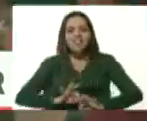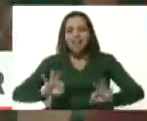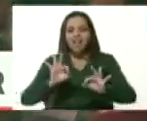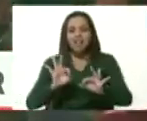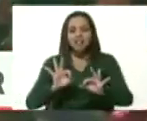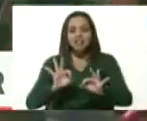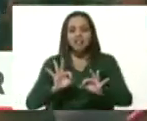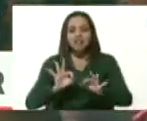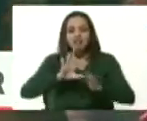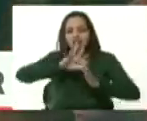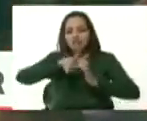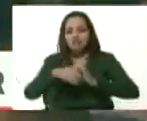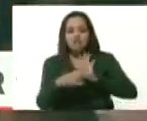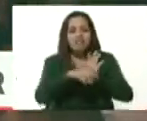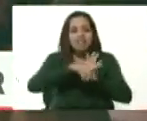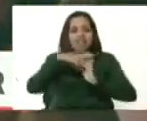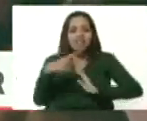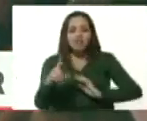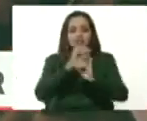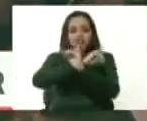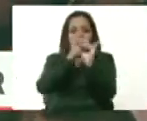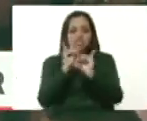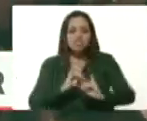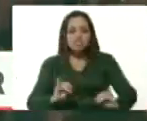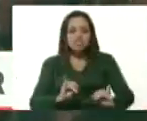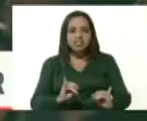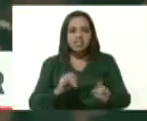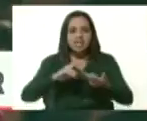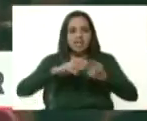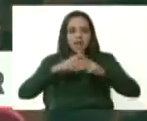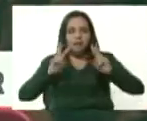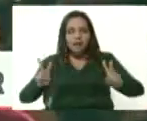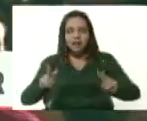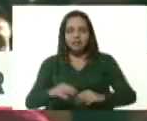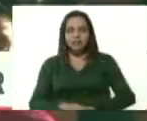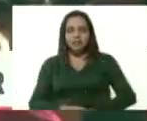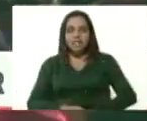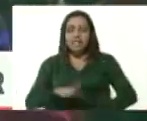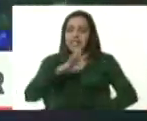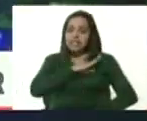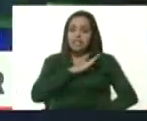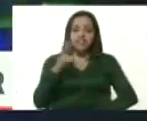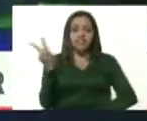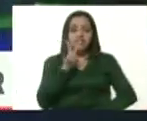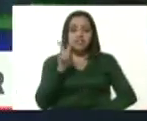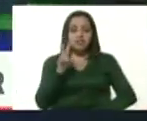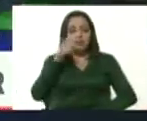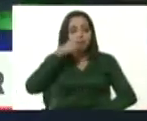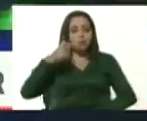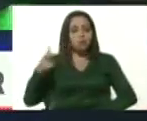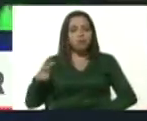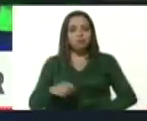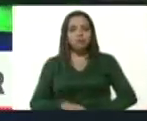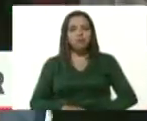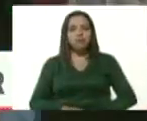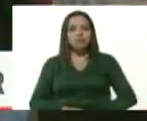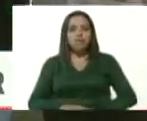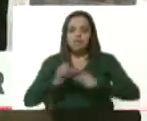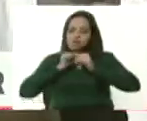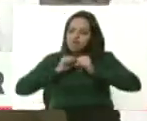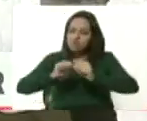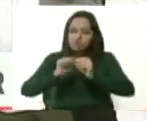quitará el derecho a la felicidad y a la paz que tiene el pueblo de Venezuela. Que